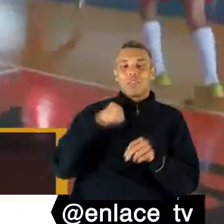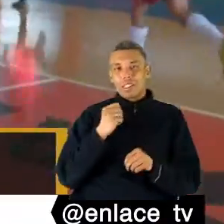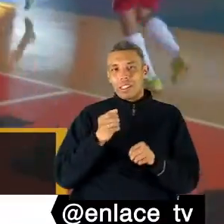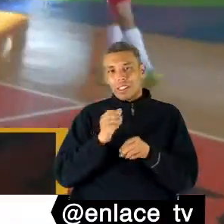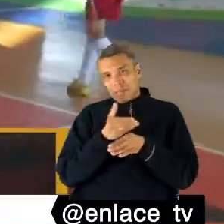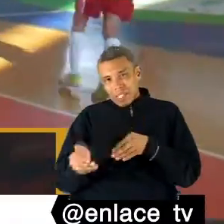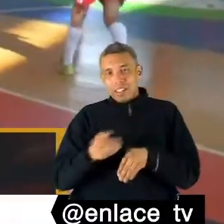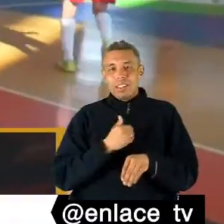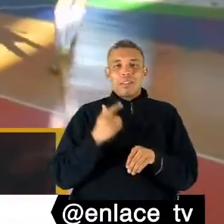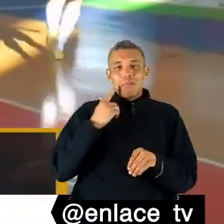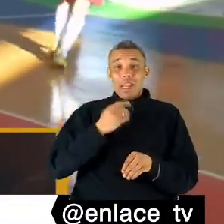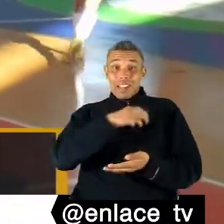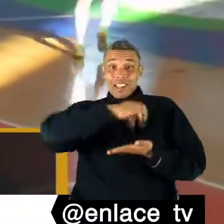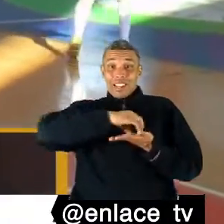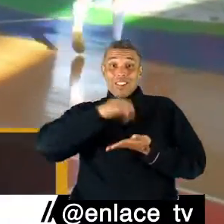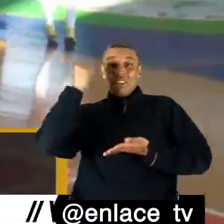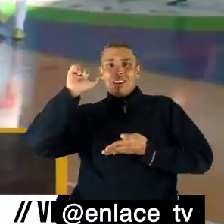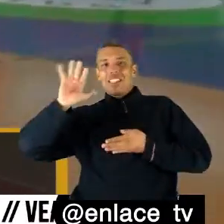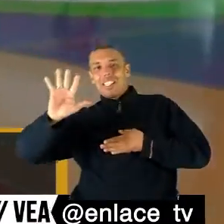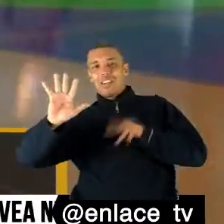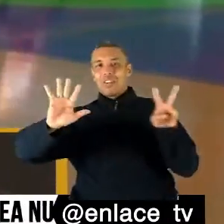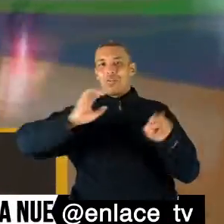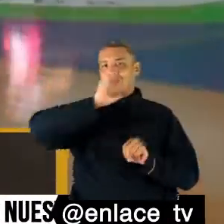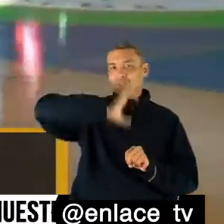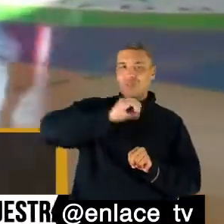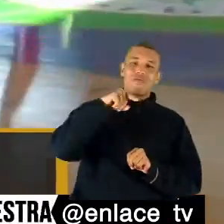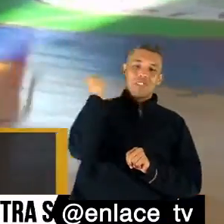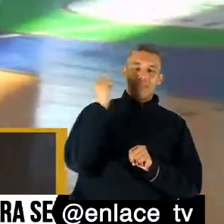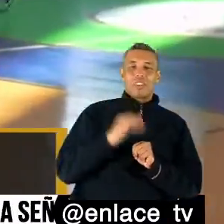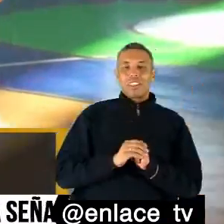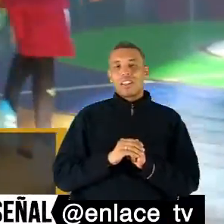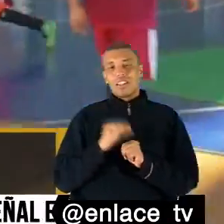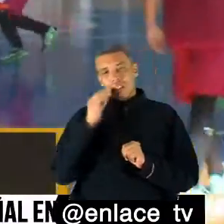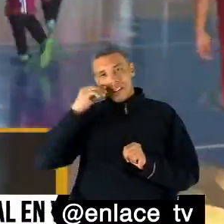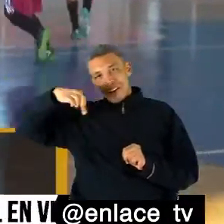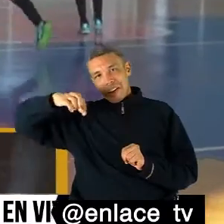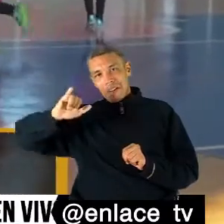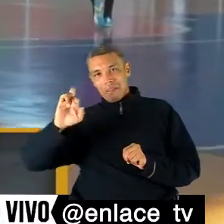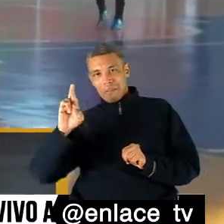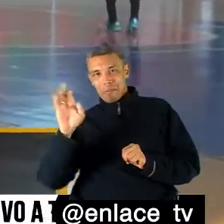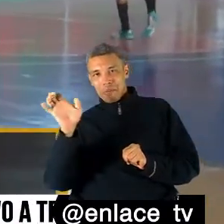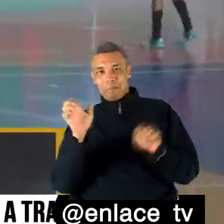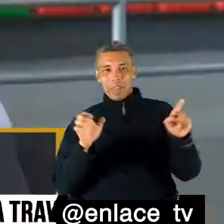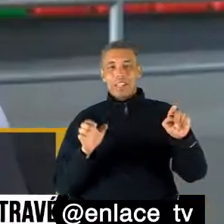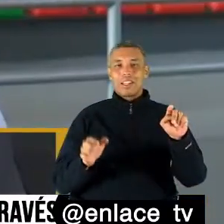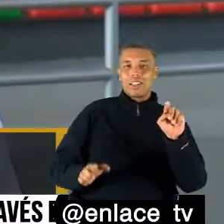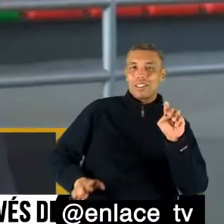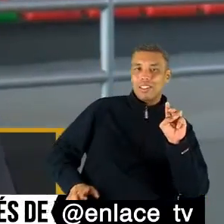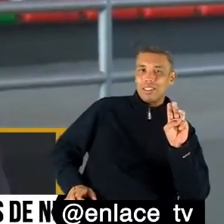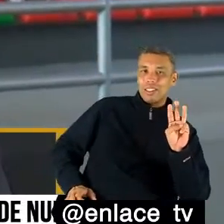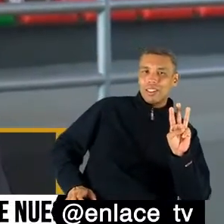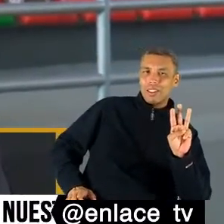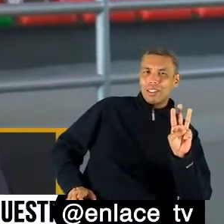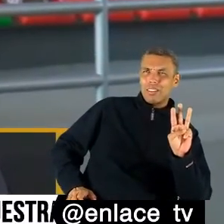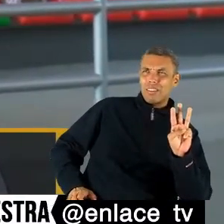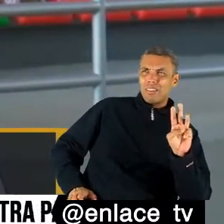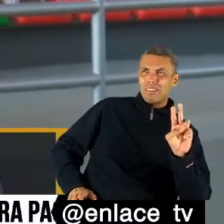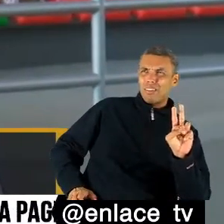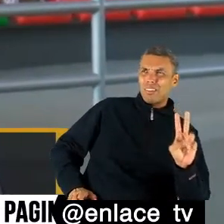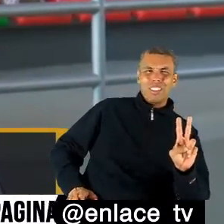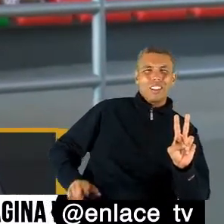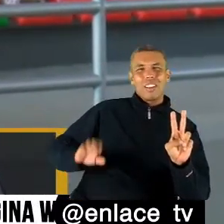triunfó 5-1 frente al CAS y Pierre de Fermat perdió 3-3 frente al John F. Kennedy. Bueno, pues yo como profesor